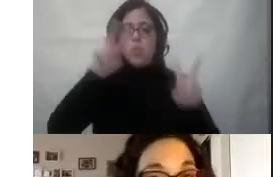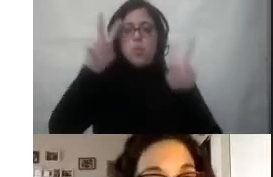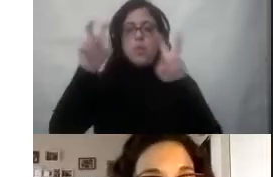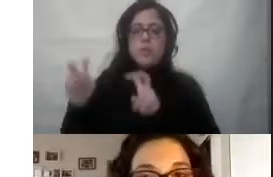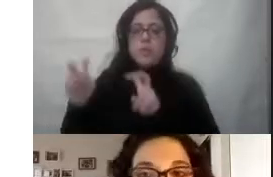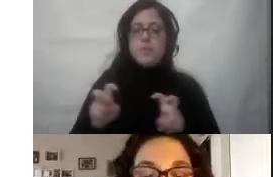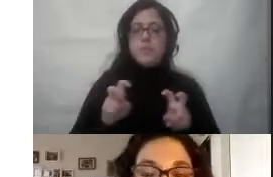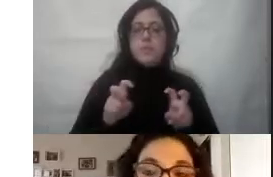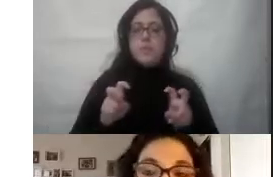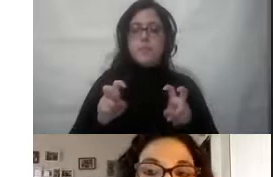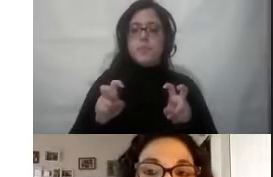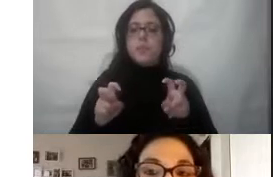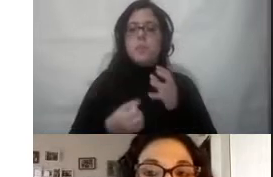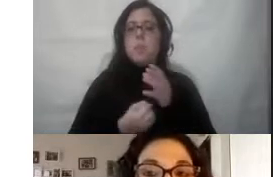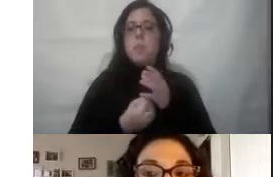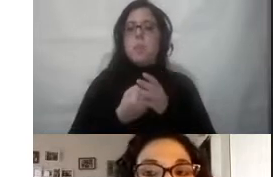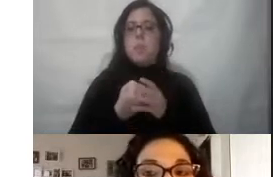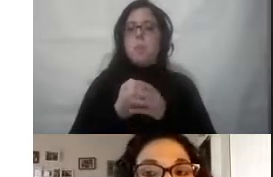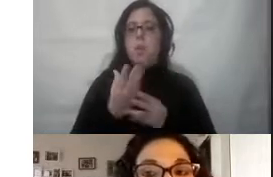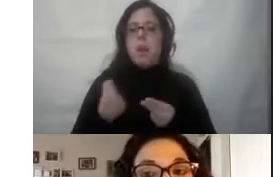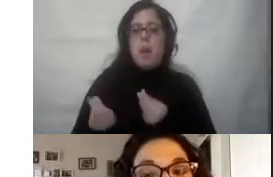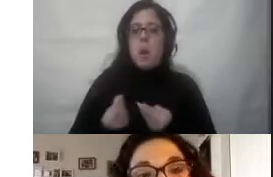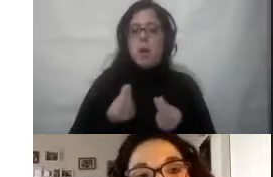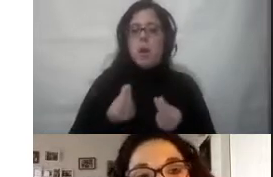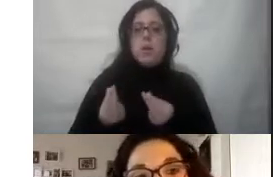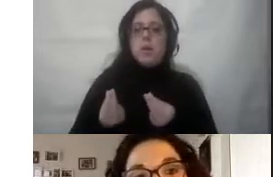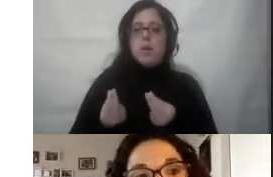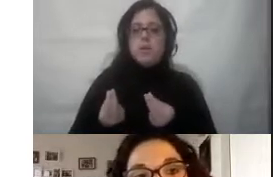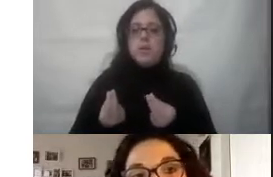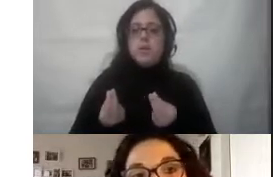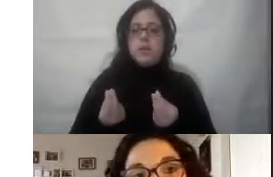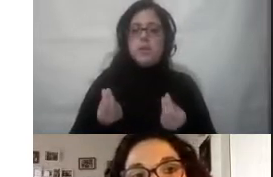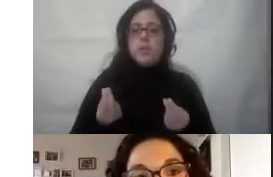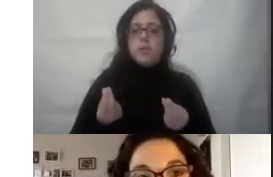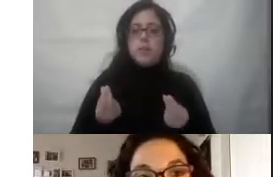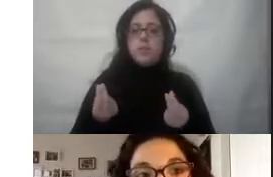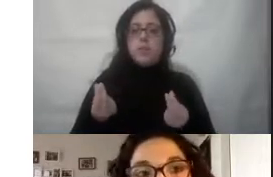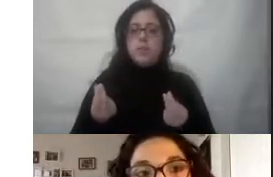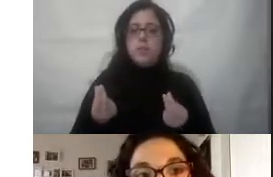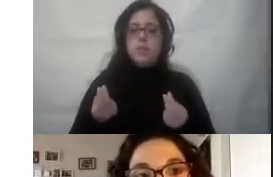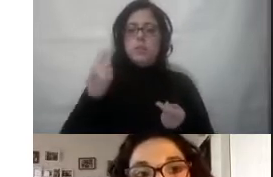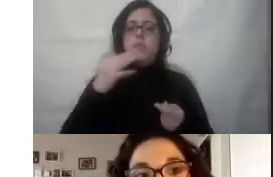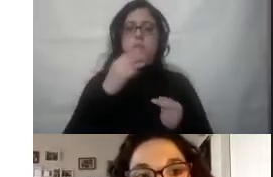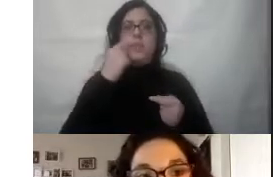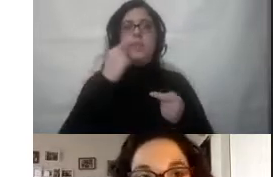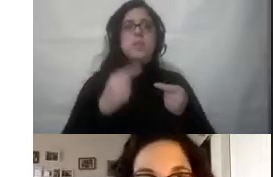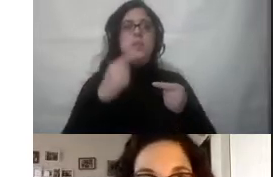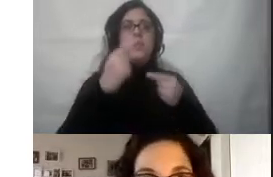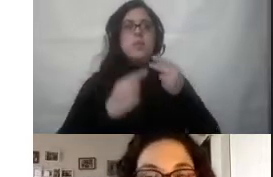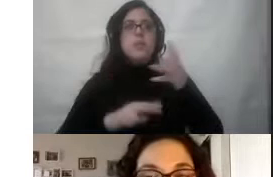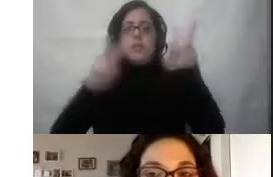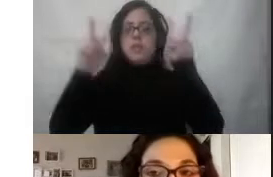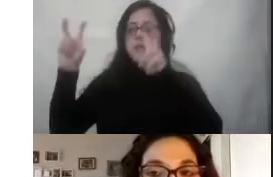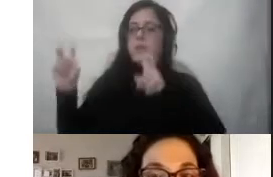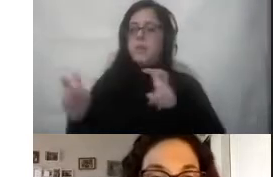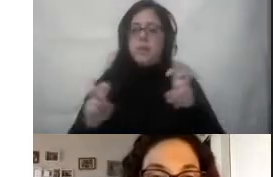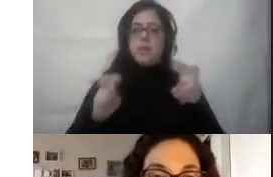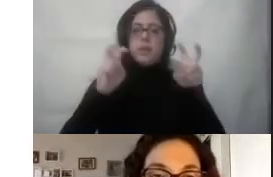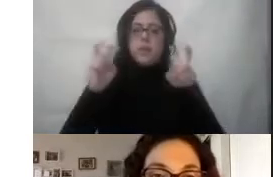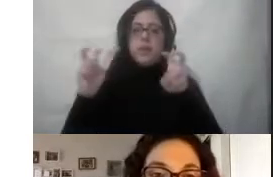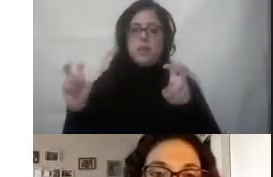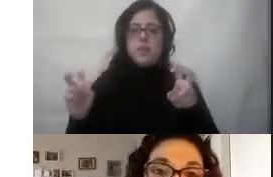modelos económicos, por ejemplo, pero también explican desde diversas causas y con una relación lógica entre esos